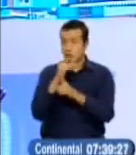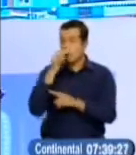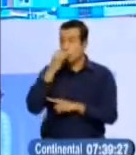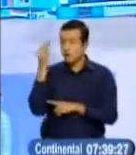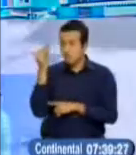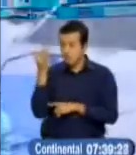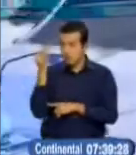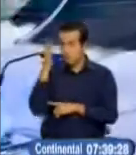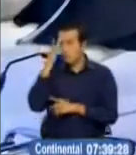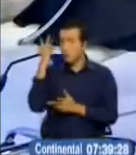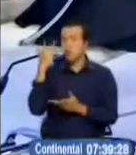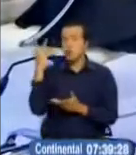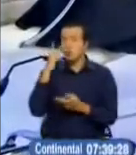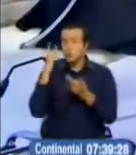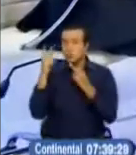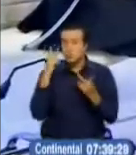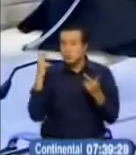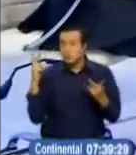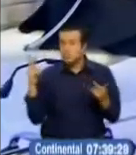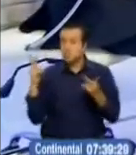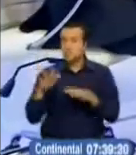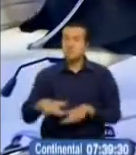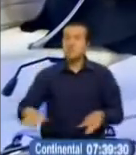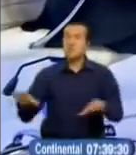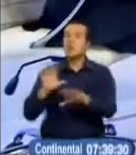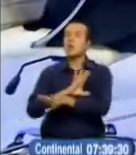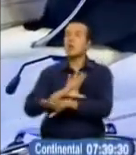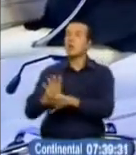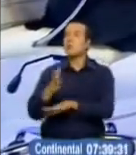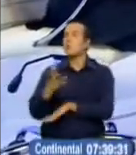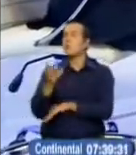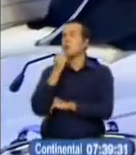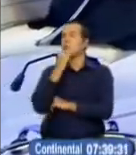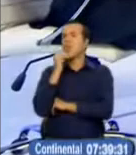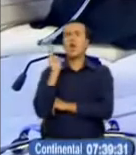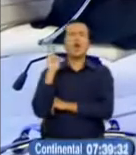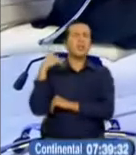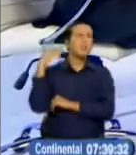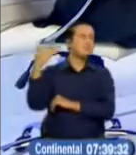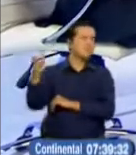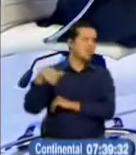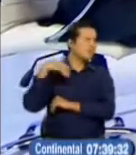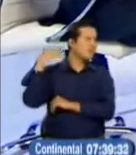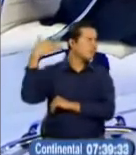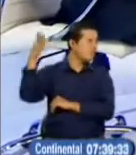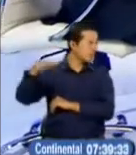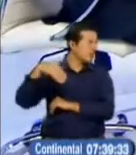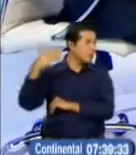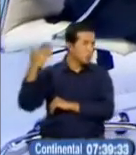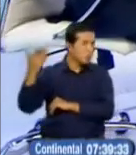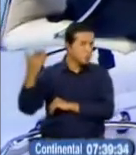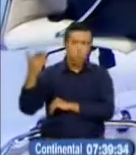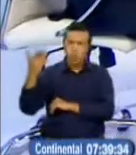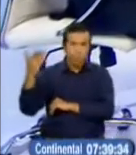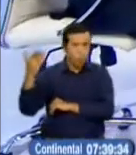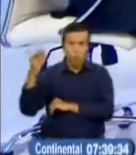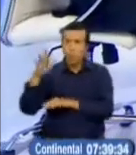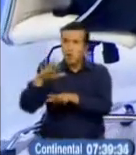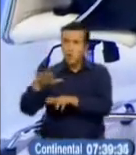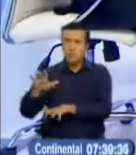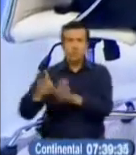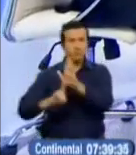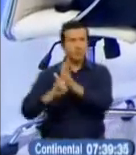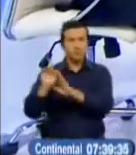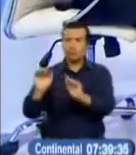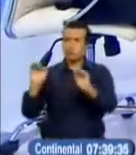una realidad porque porque se mira al medio rural y al sector agropecuario como la última rueda del coche pudiendo ser un motor de desarrollo